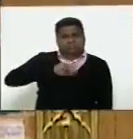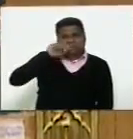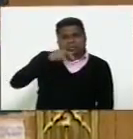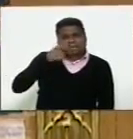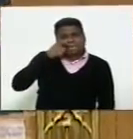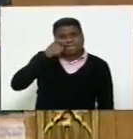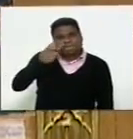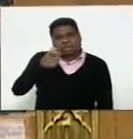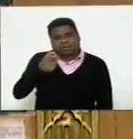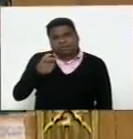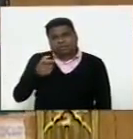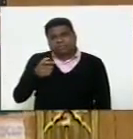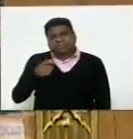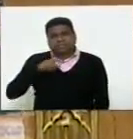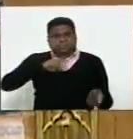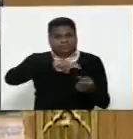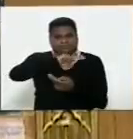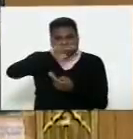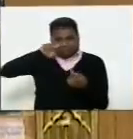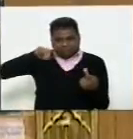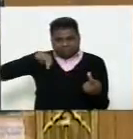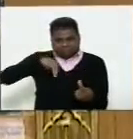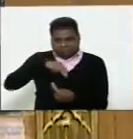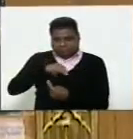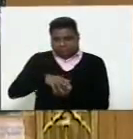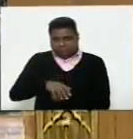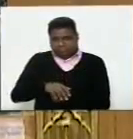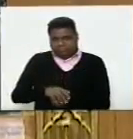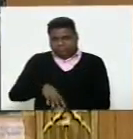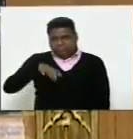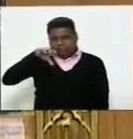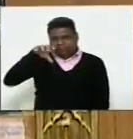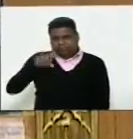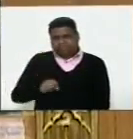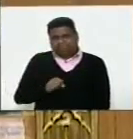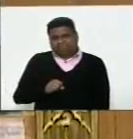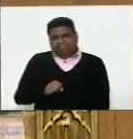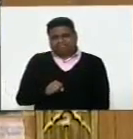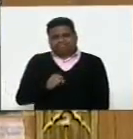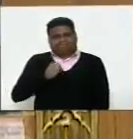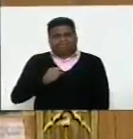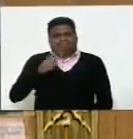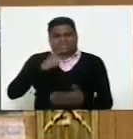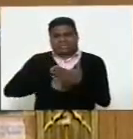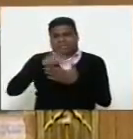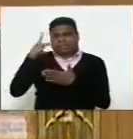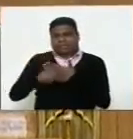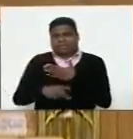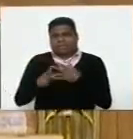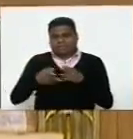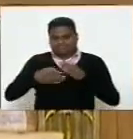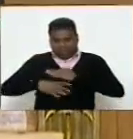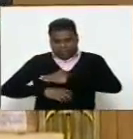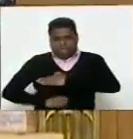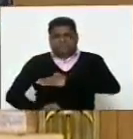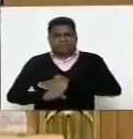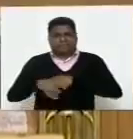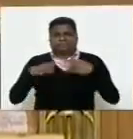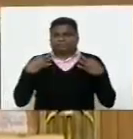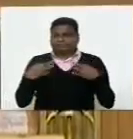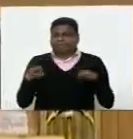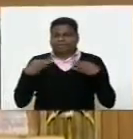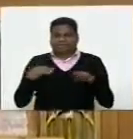pueblo, contra nuestra revolución, él haya asumido el Plan Nacional de Parto Humanizado, es